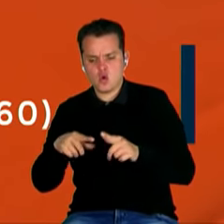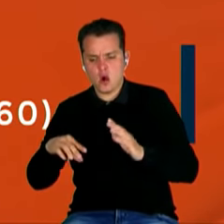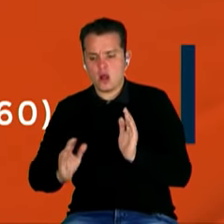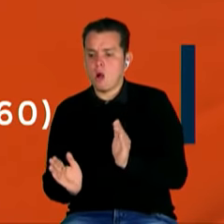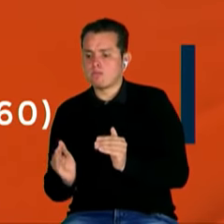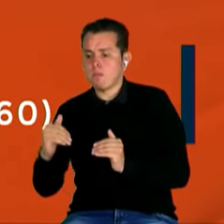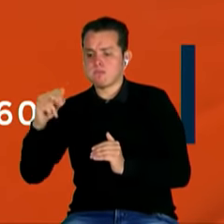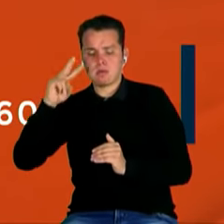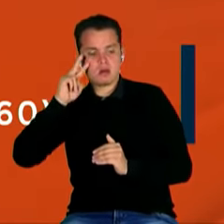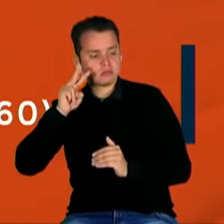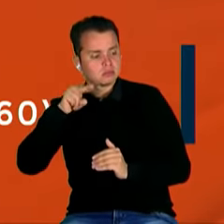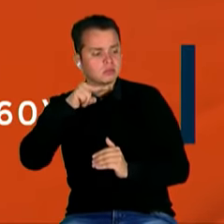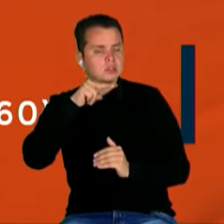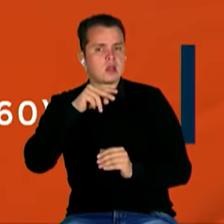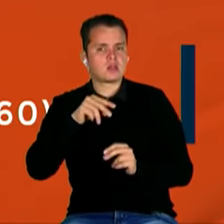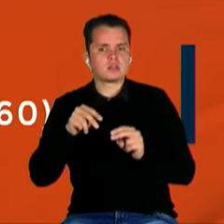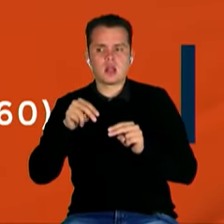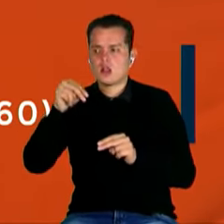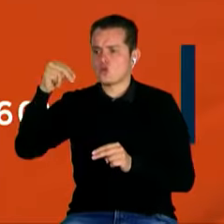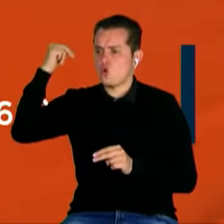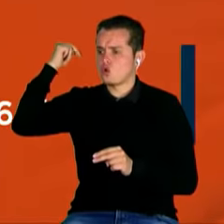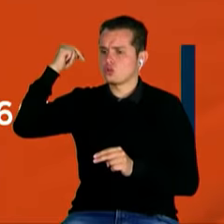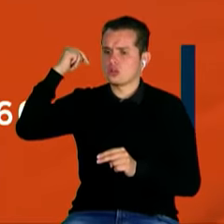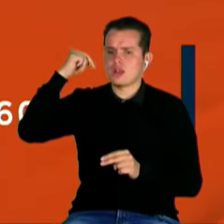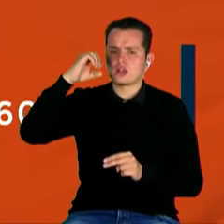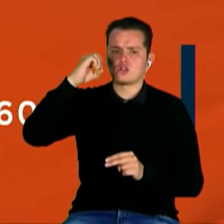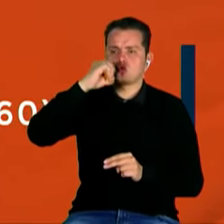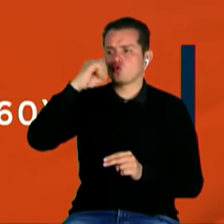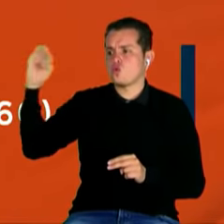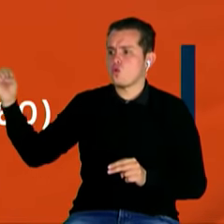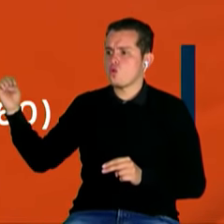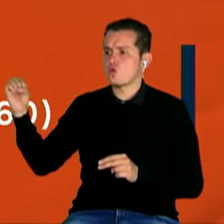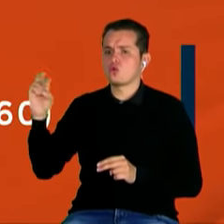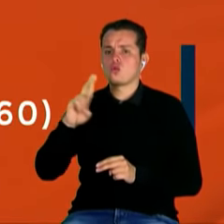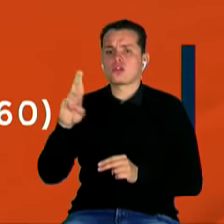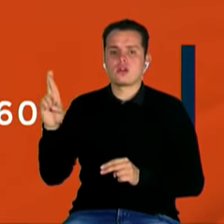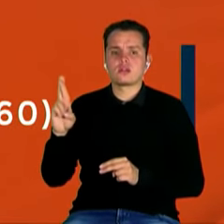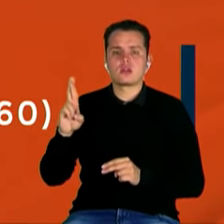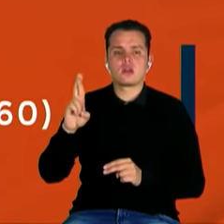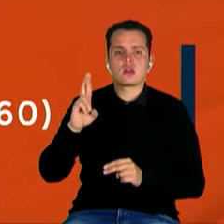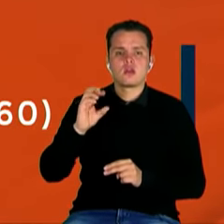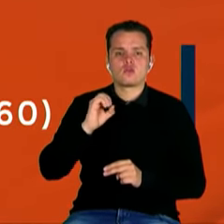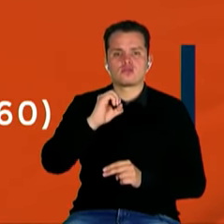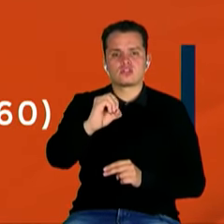donde estás, hacia el norte y el sur y el oriente y el occidente,